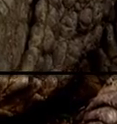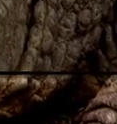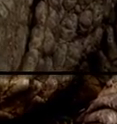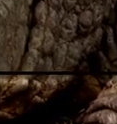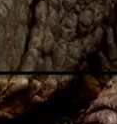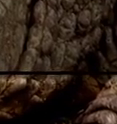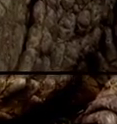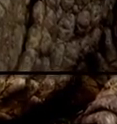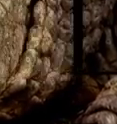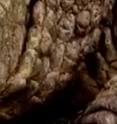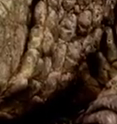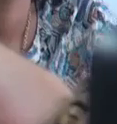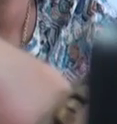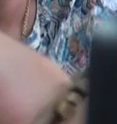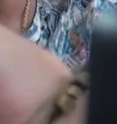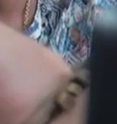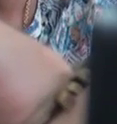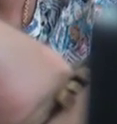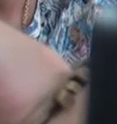Una Mirada.